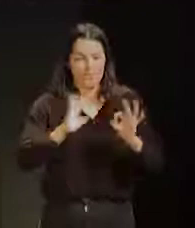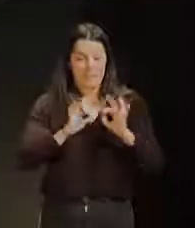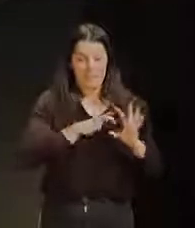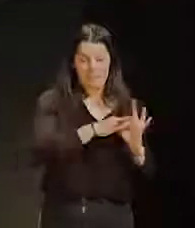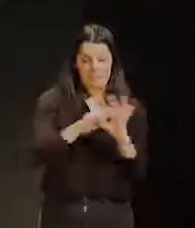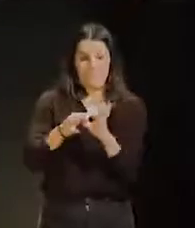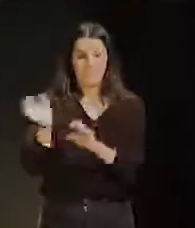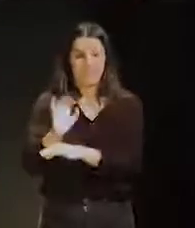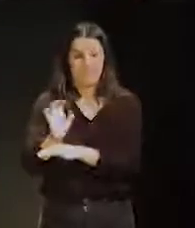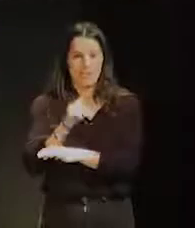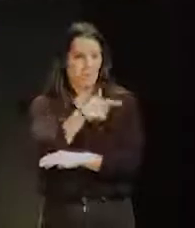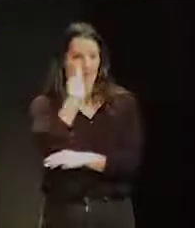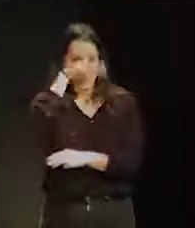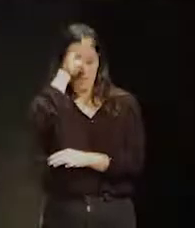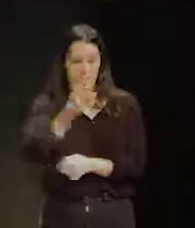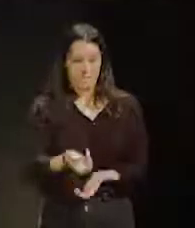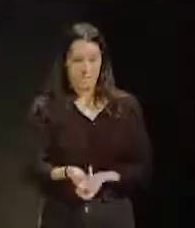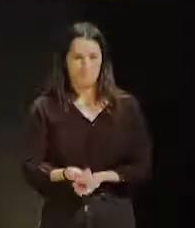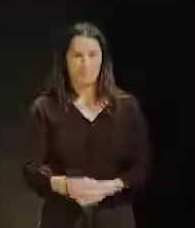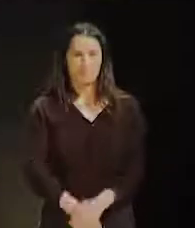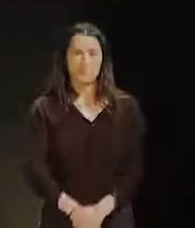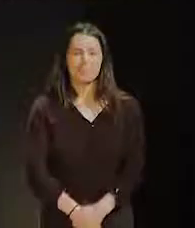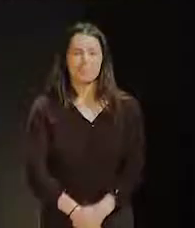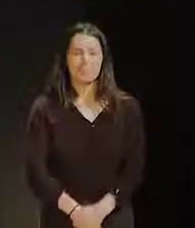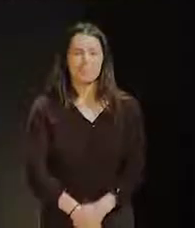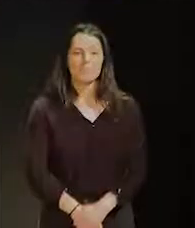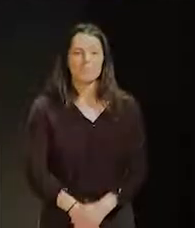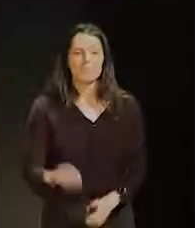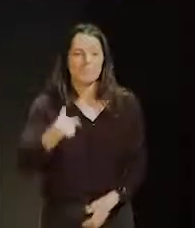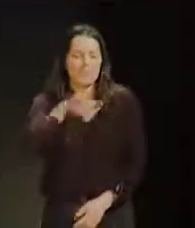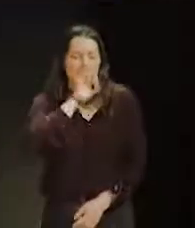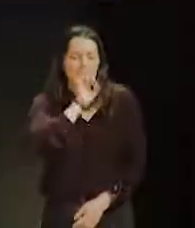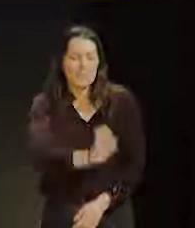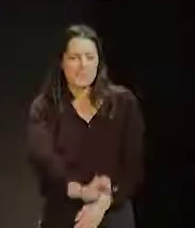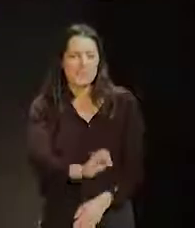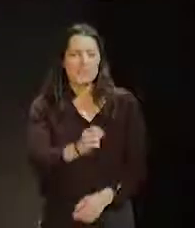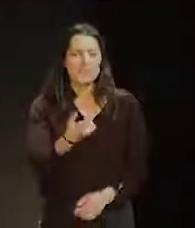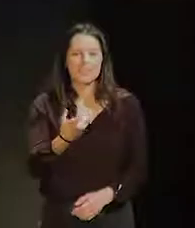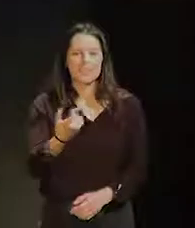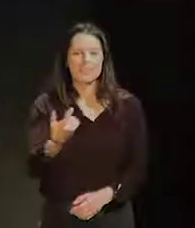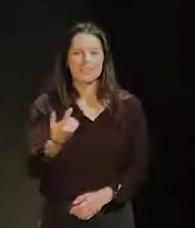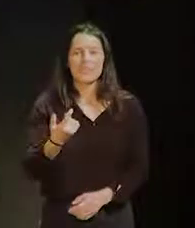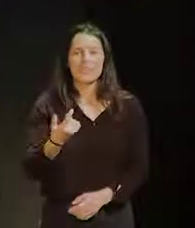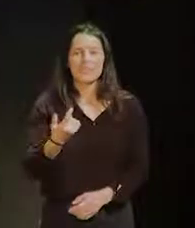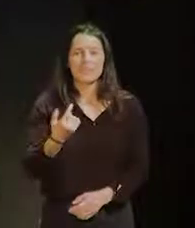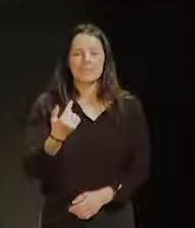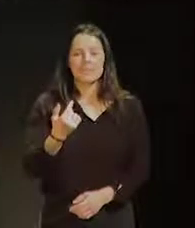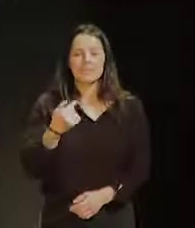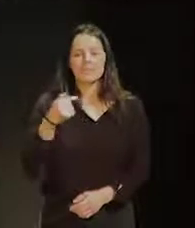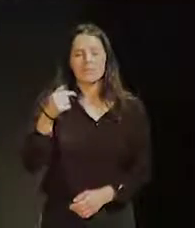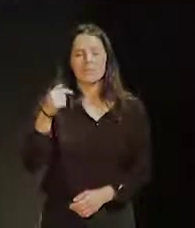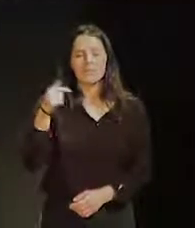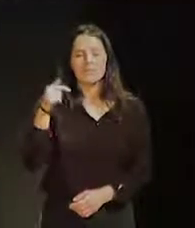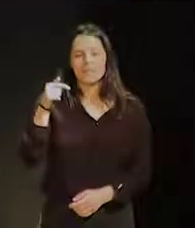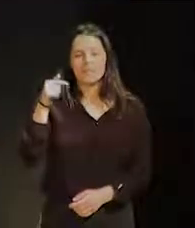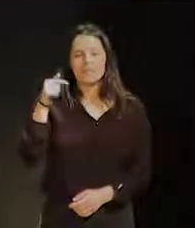cine también. O sea, a mí me encantan los seriales. Esos seriales que a